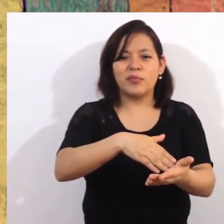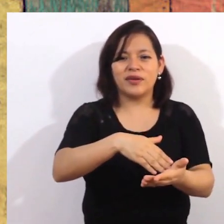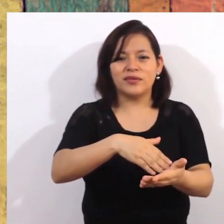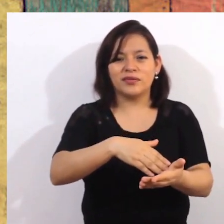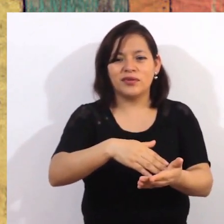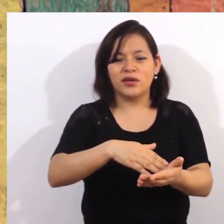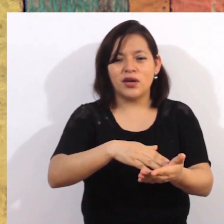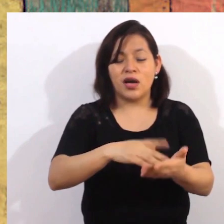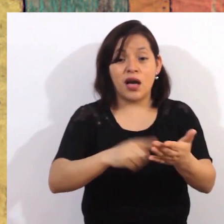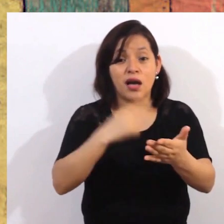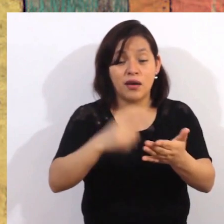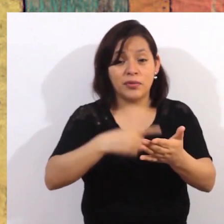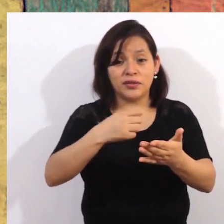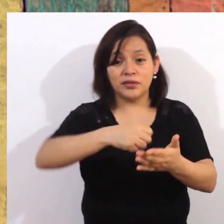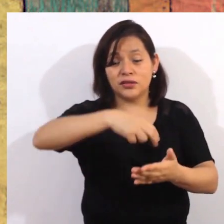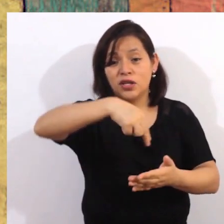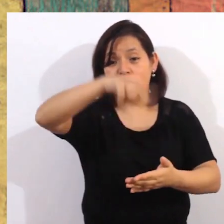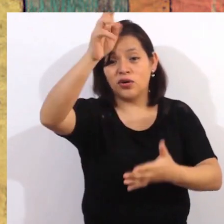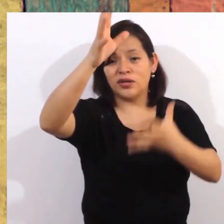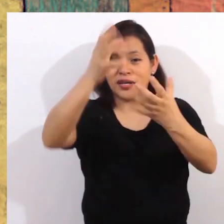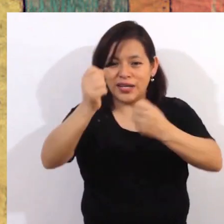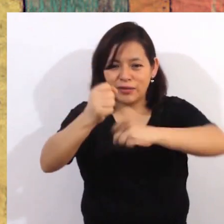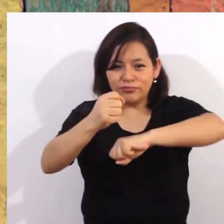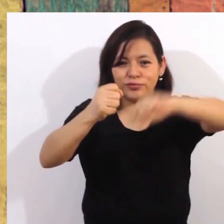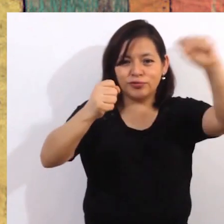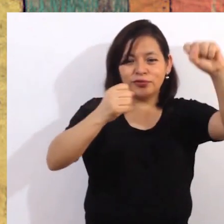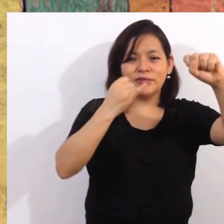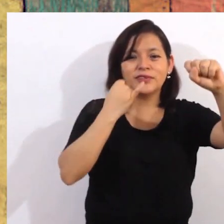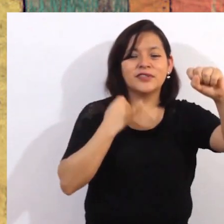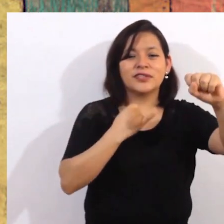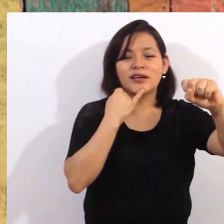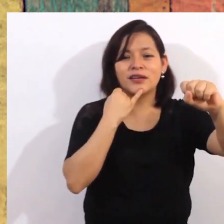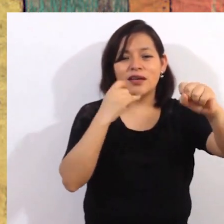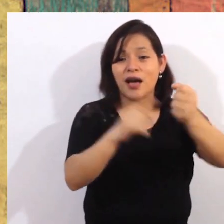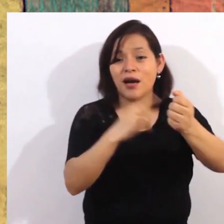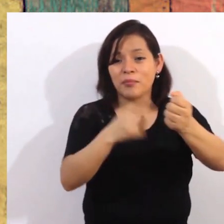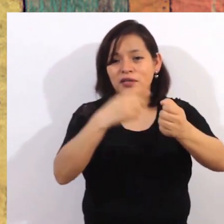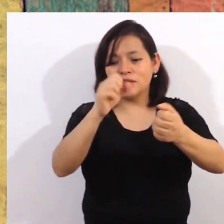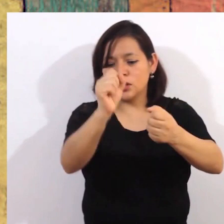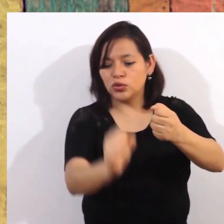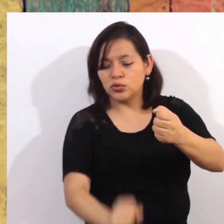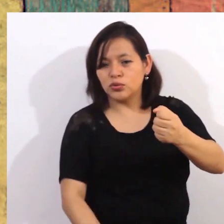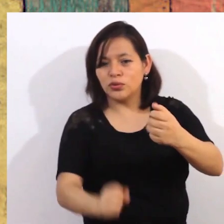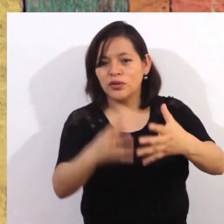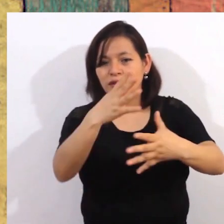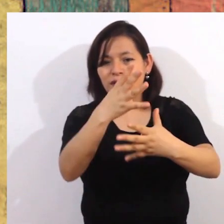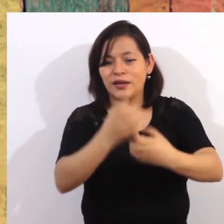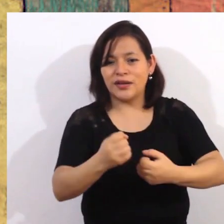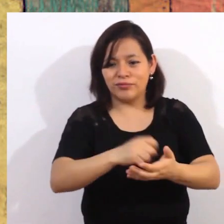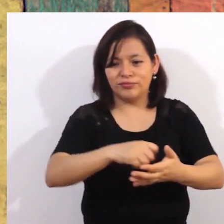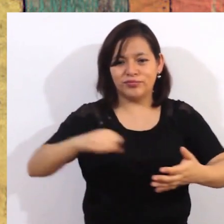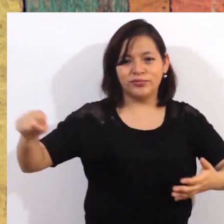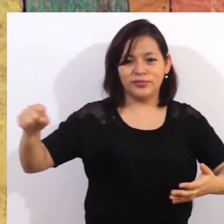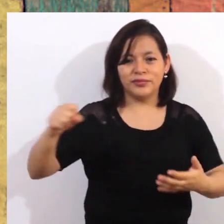Siria, a veces jaloneado por los Ptolomeos sobre todo. Y algo que podemos encontrar y considerar aquí. Te animo a que